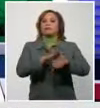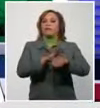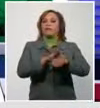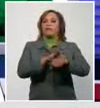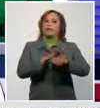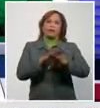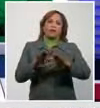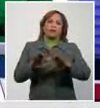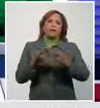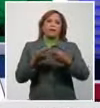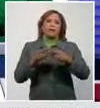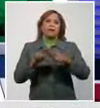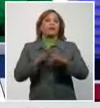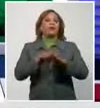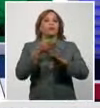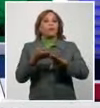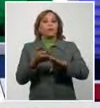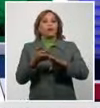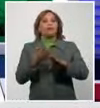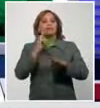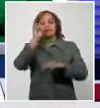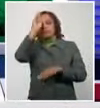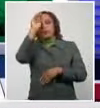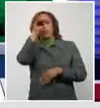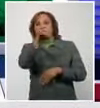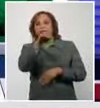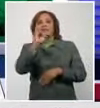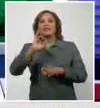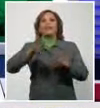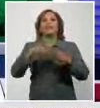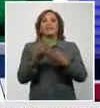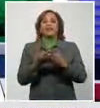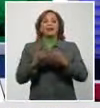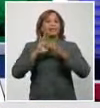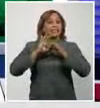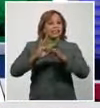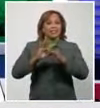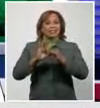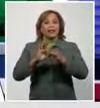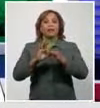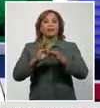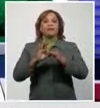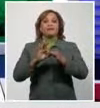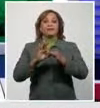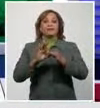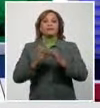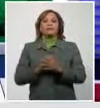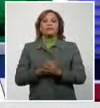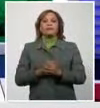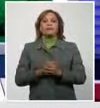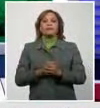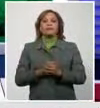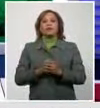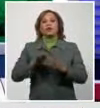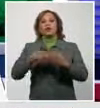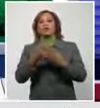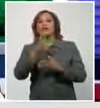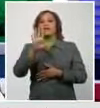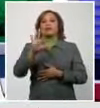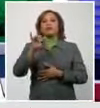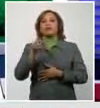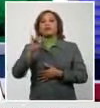y después de una estadía hospitalaria de 6 días en terapia intensiva de 2, los días 5, 6, 7 y